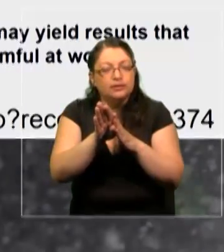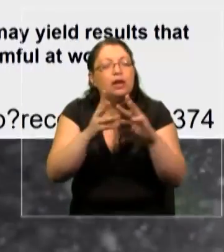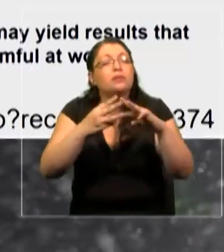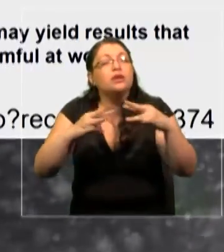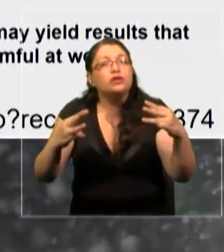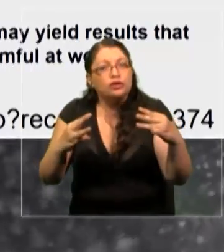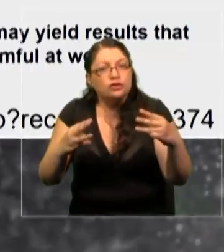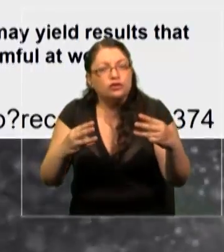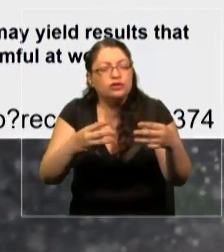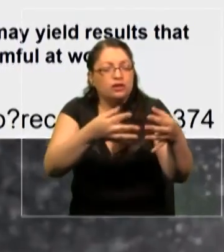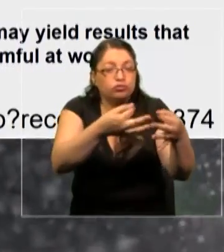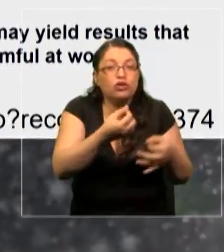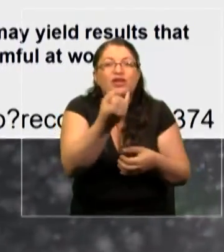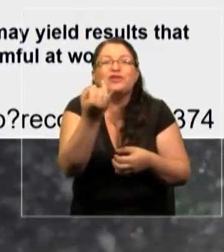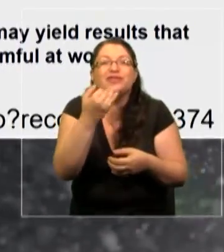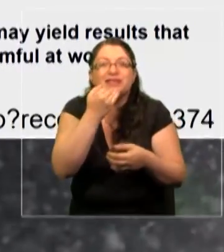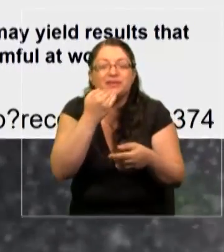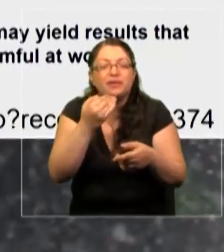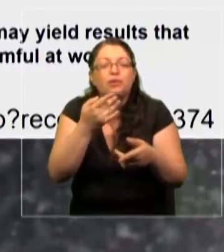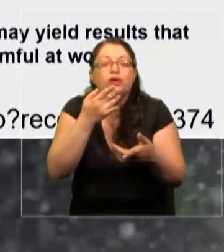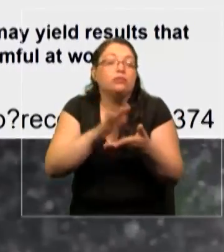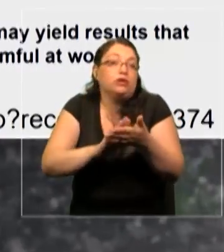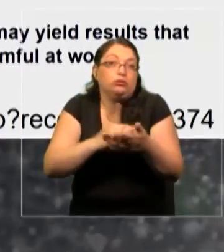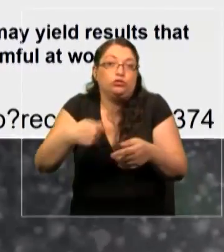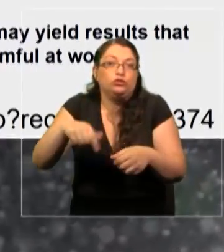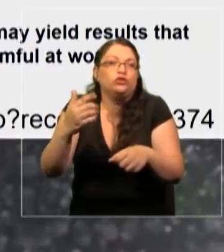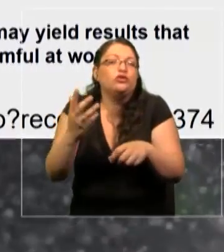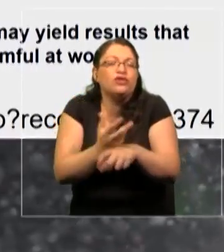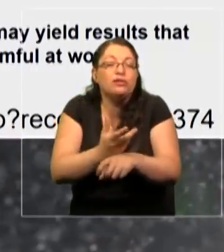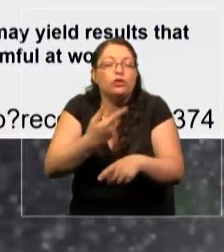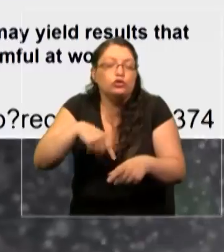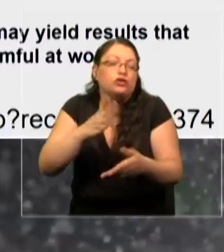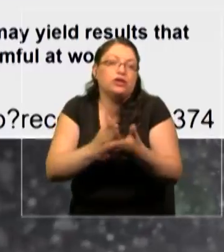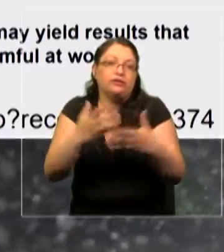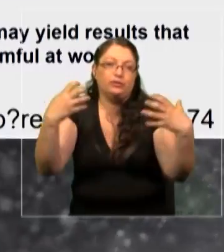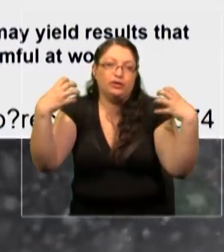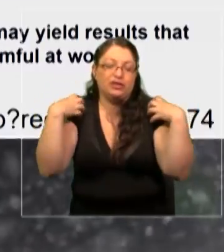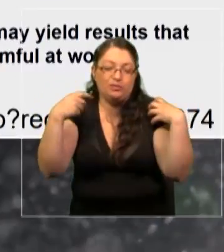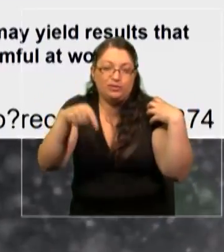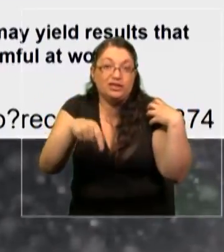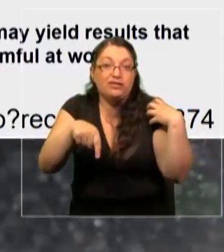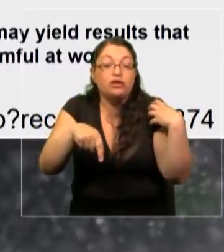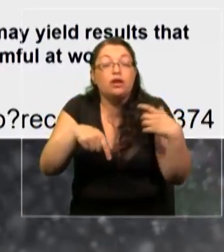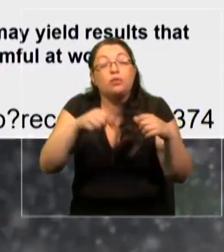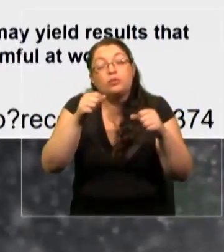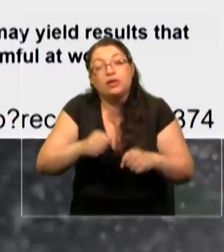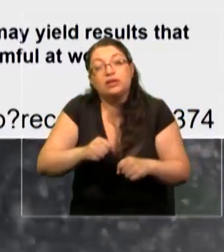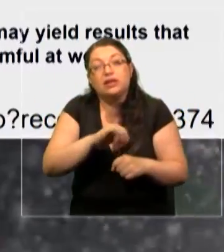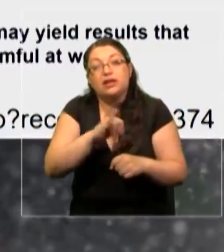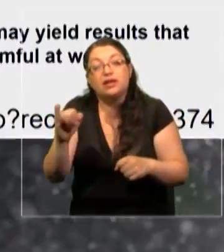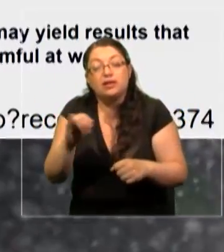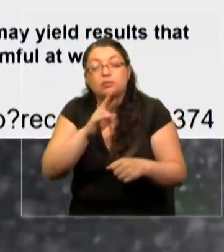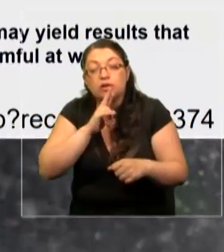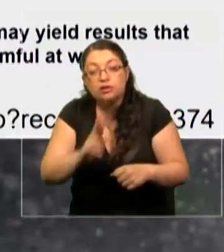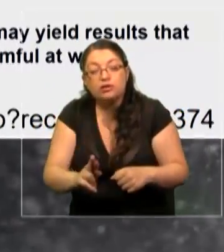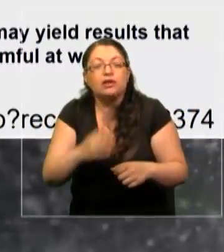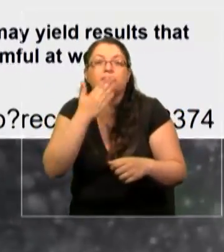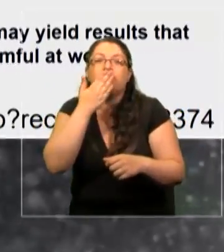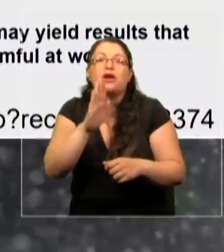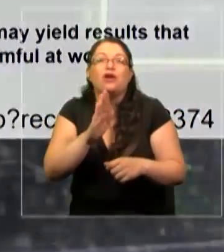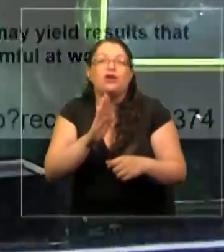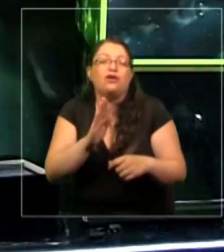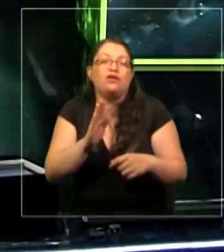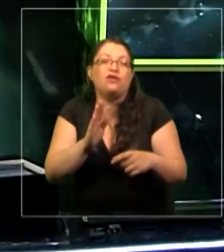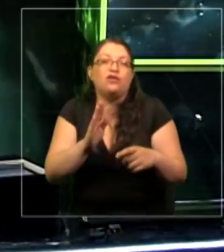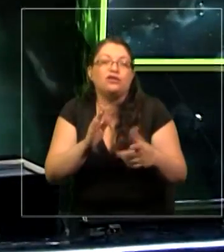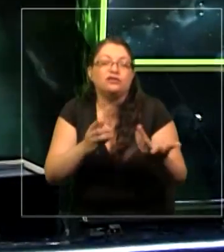y cuantitativos, porque si fallamos, tenemos que ser responsables de esto, y tal vez tengamos un resultado que sea el mejor y no útil,